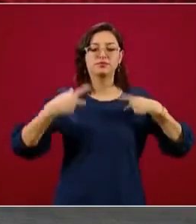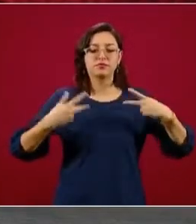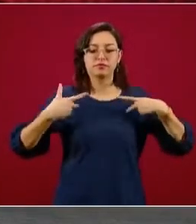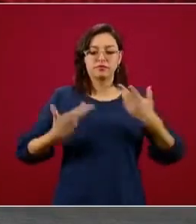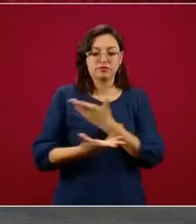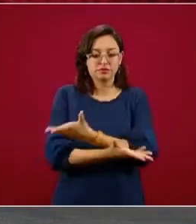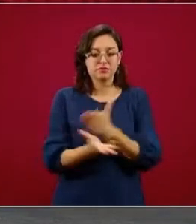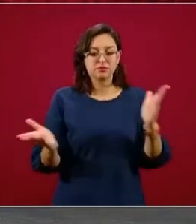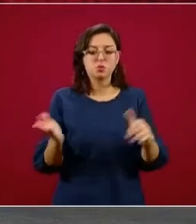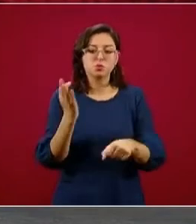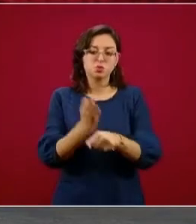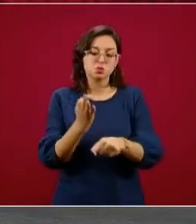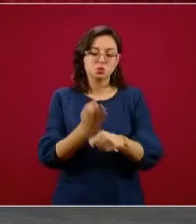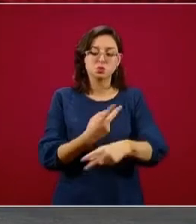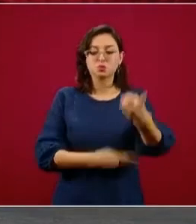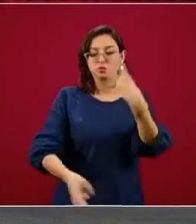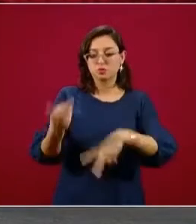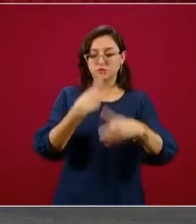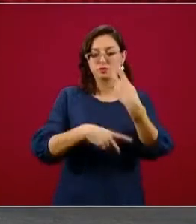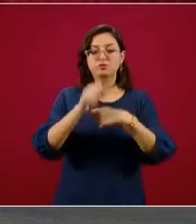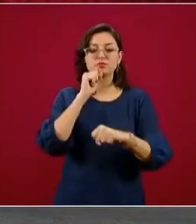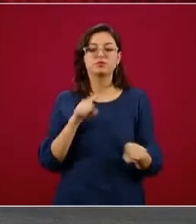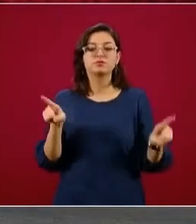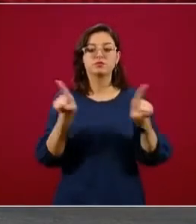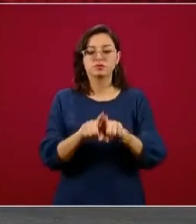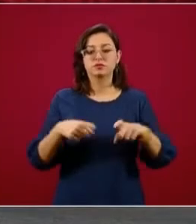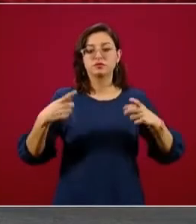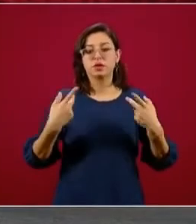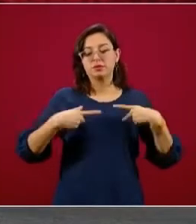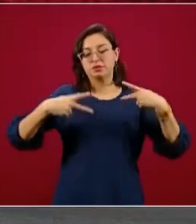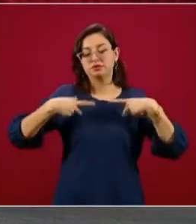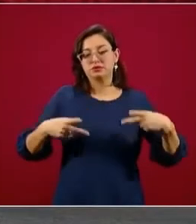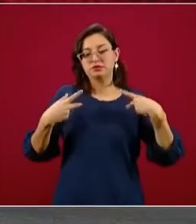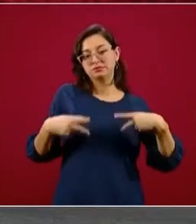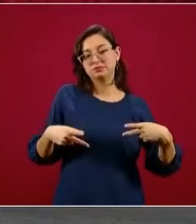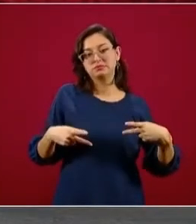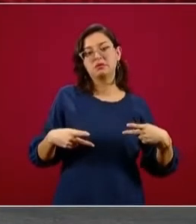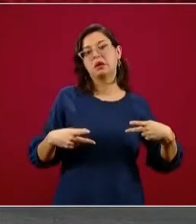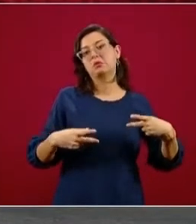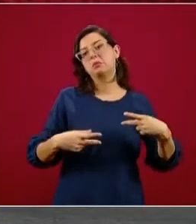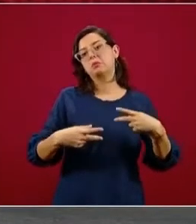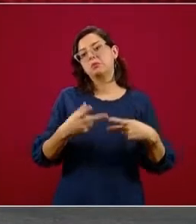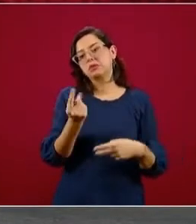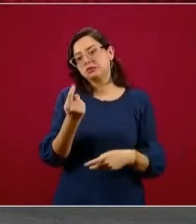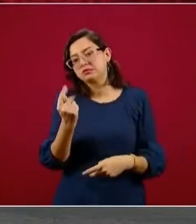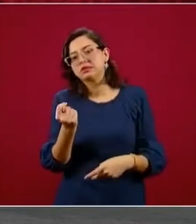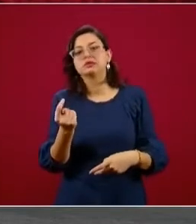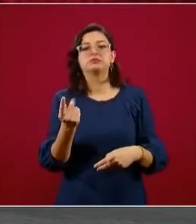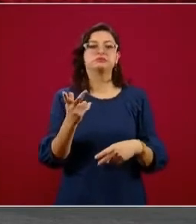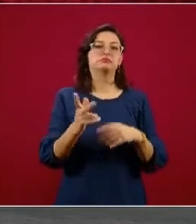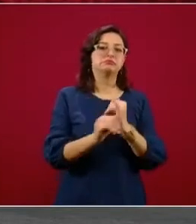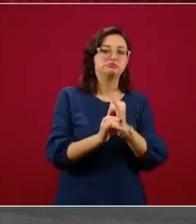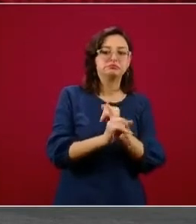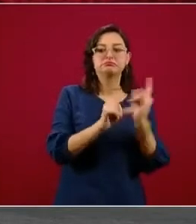aquí en este recinto, así como también a todas las personas que nos sintonizan por los diferentes medios de